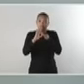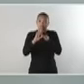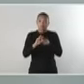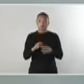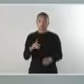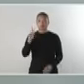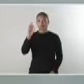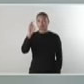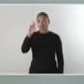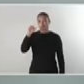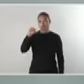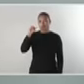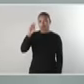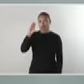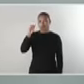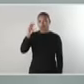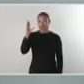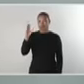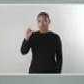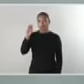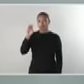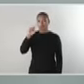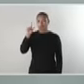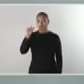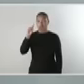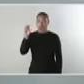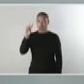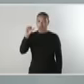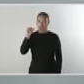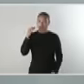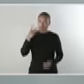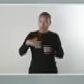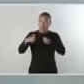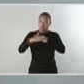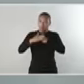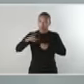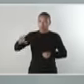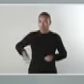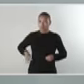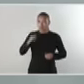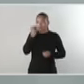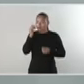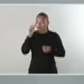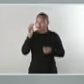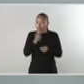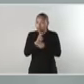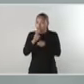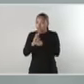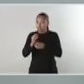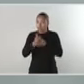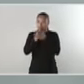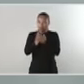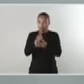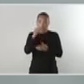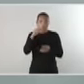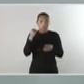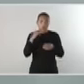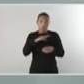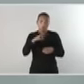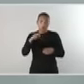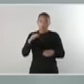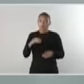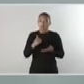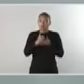próximo gobernador estaré viendo por ustedes voy a asegurarme que saquen adelante sus negocios voy a